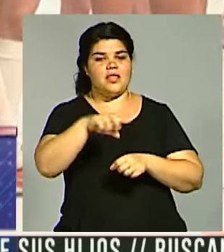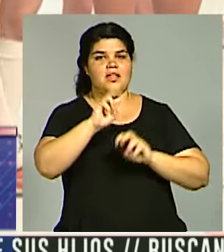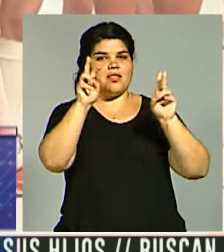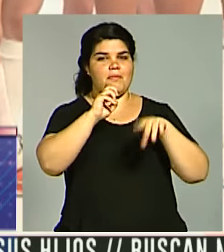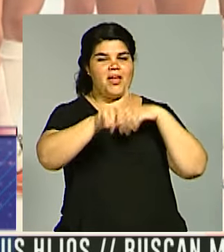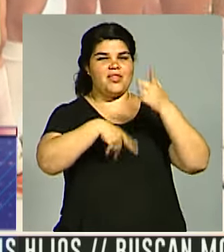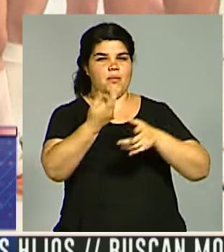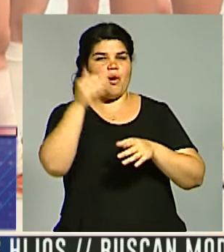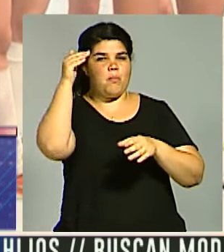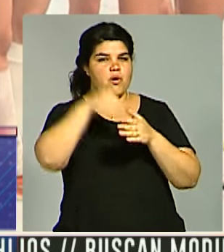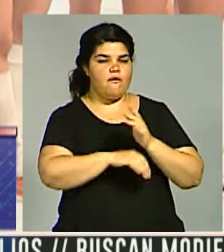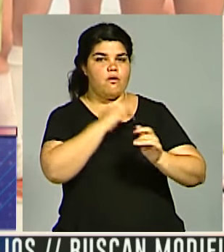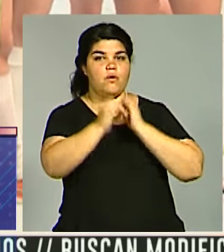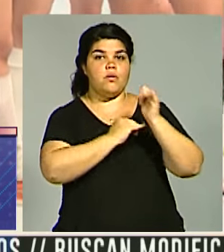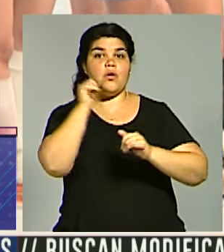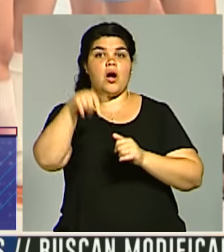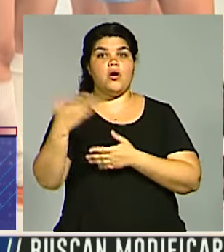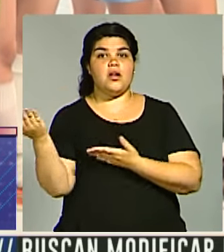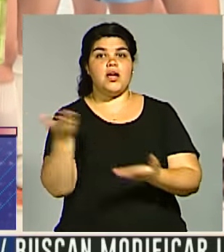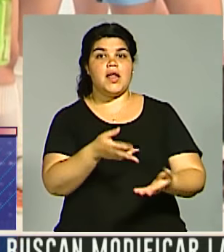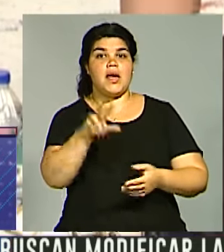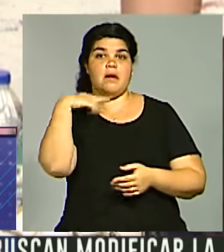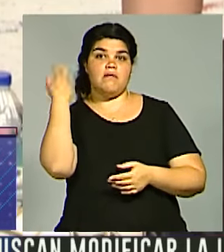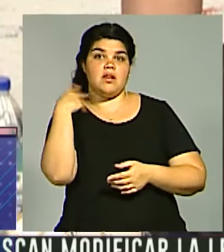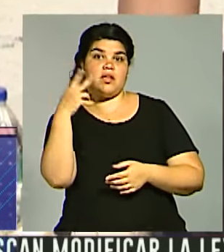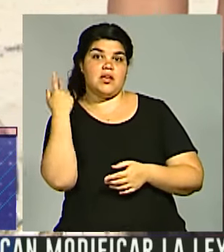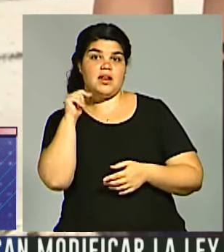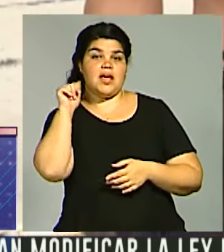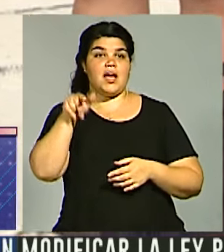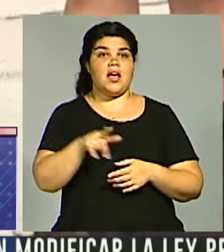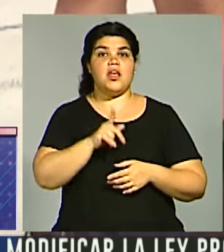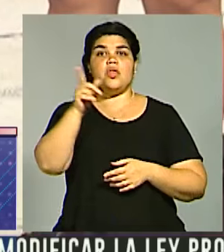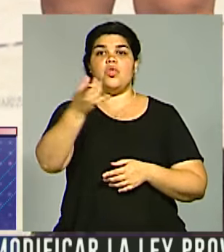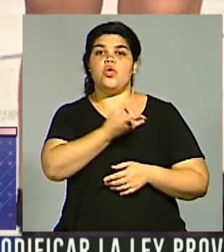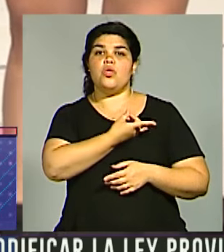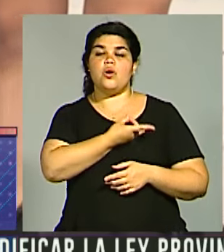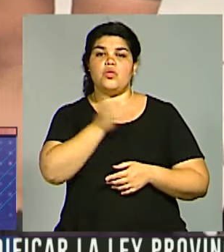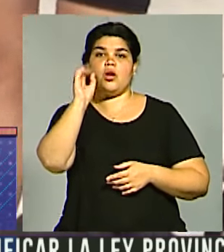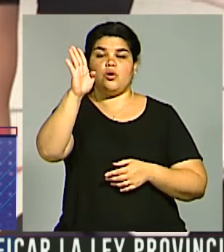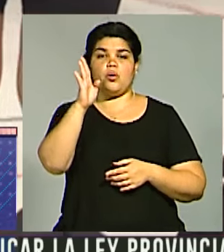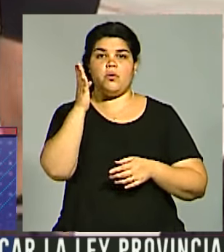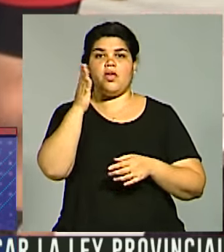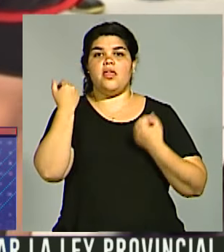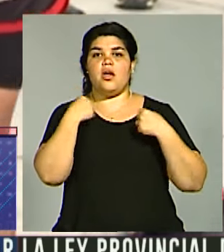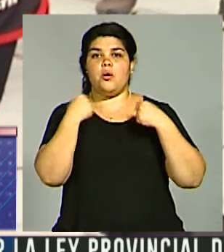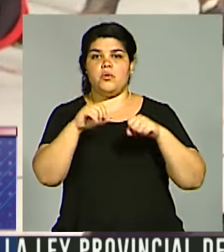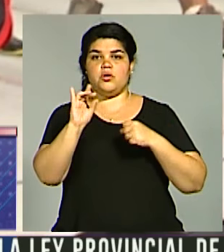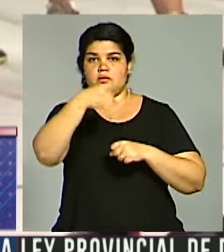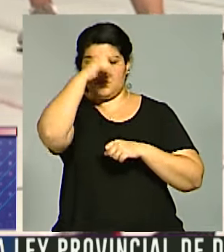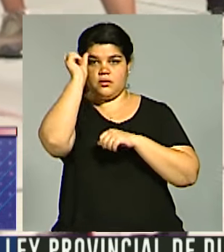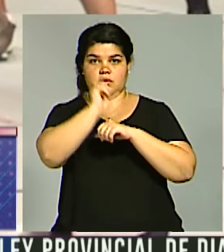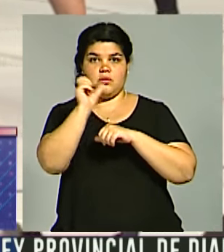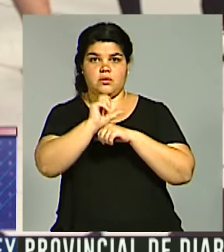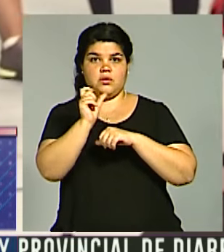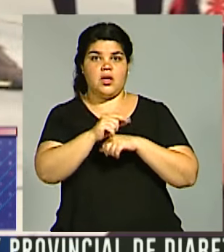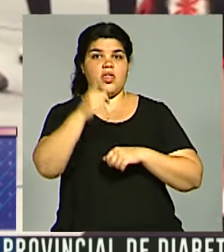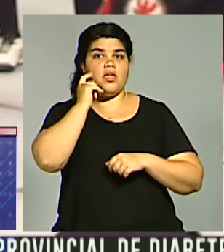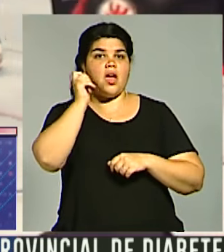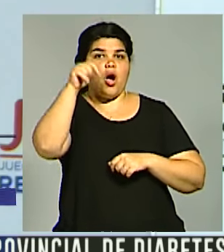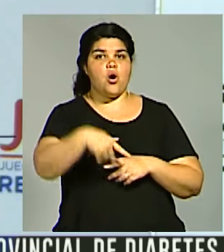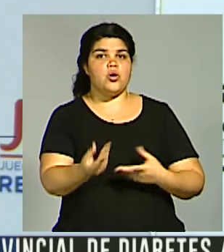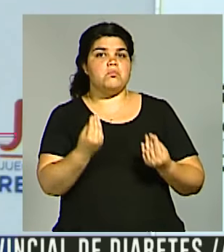Pero ahora es momento de presentar a Virginia Liñares, que está desde el Club de Deportes de la UNCuyo con lo más importante de la primera jornada de los JUR.